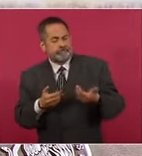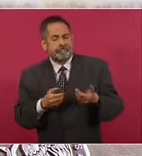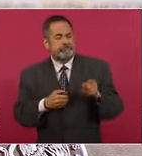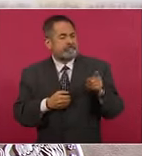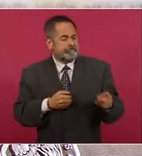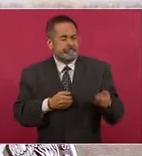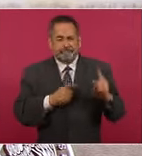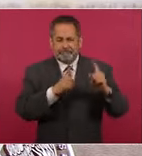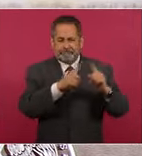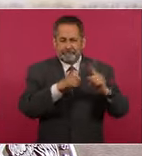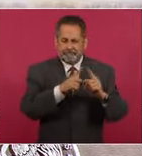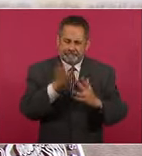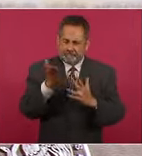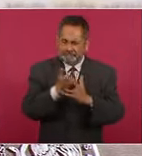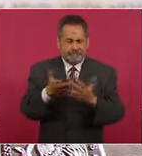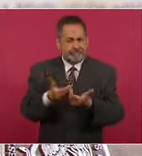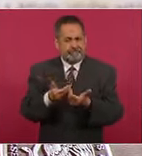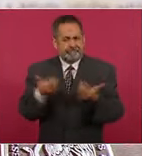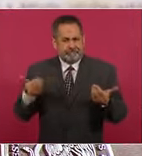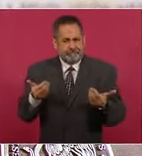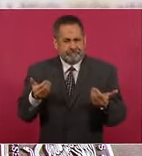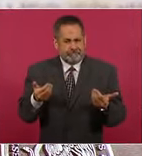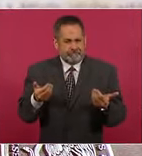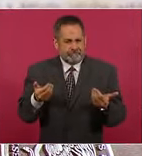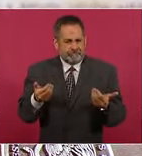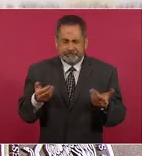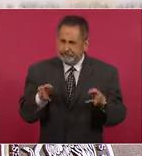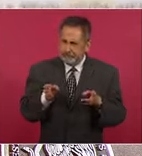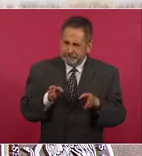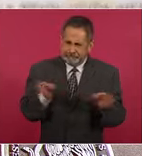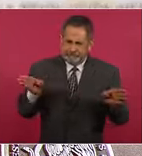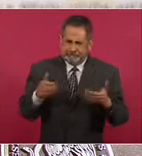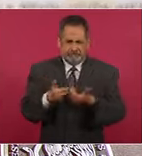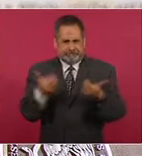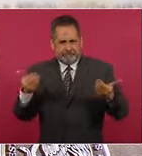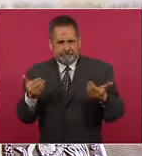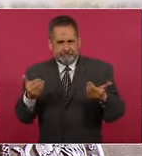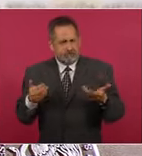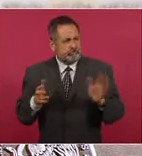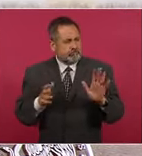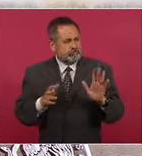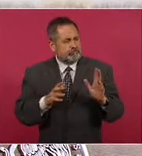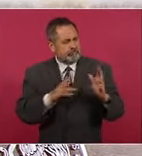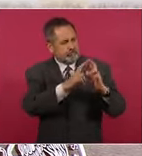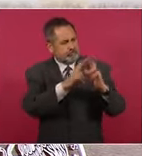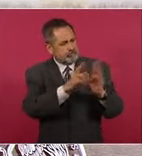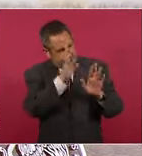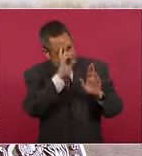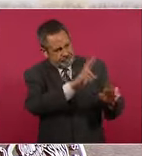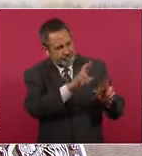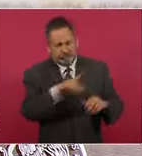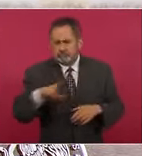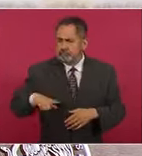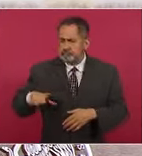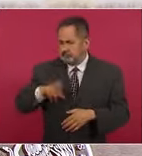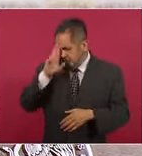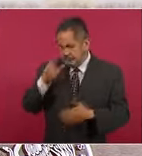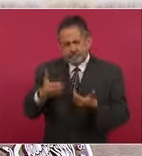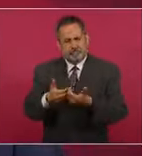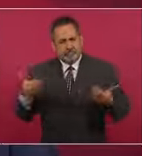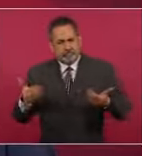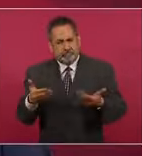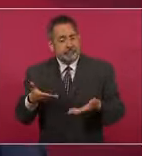del clero, del poder civil, porque a Dios lo que es de Dios y al César lo que es del César, ahora lo